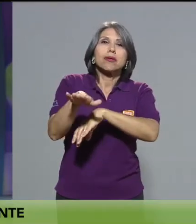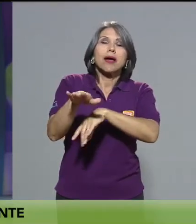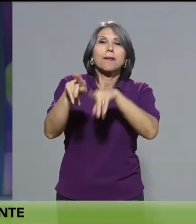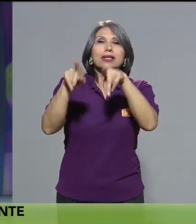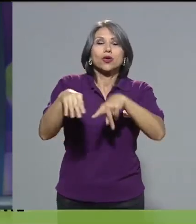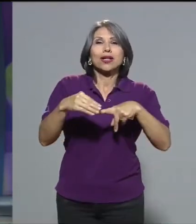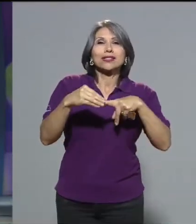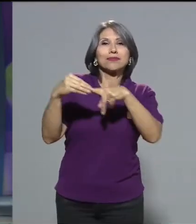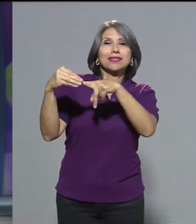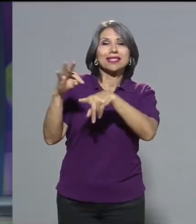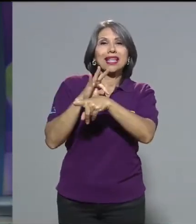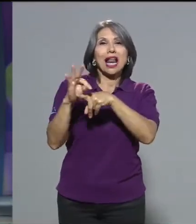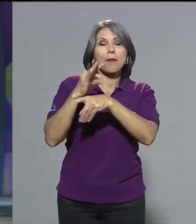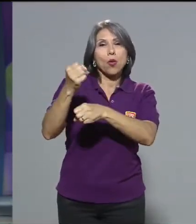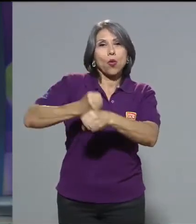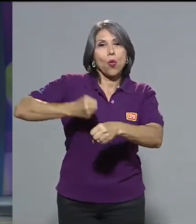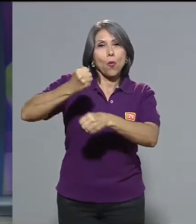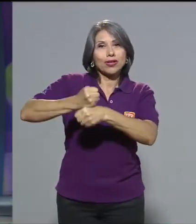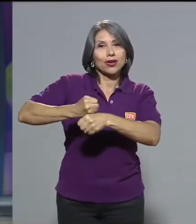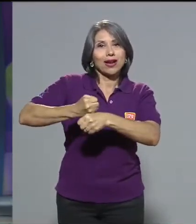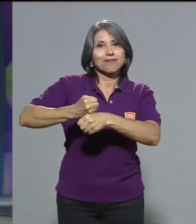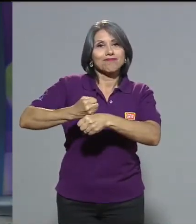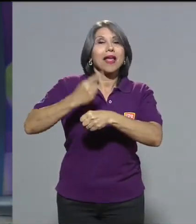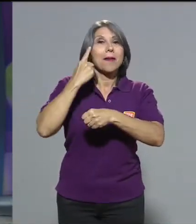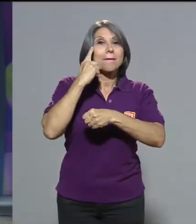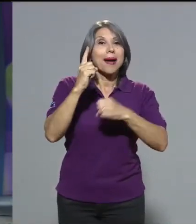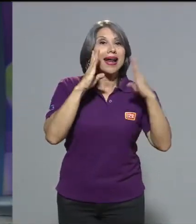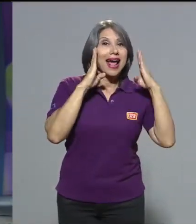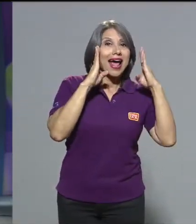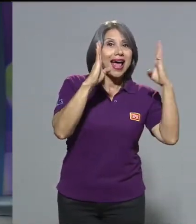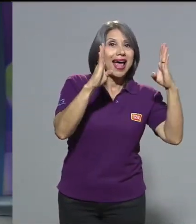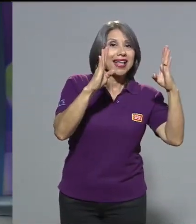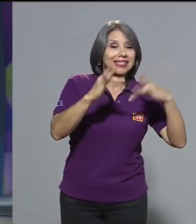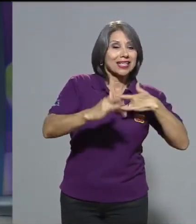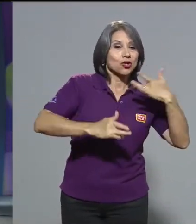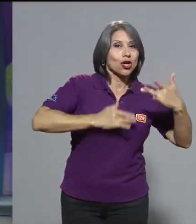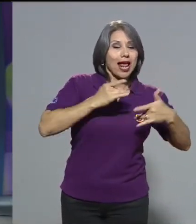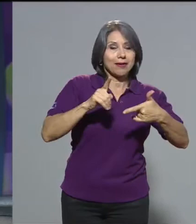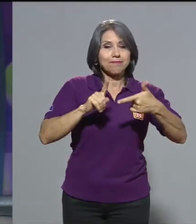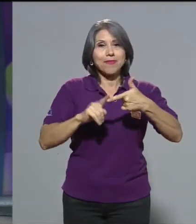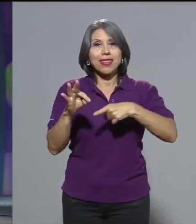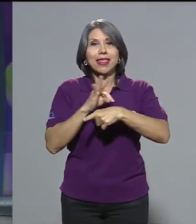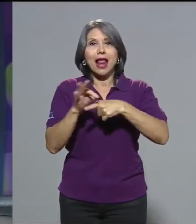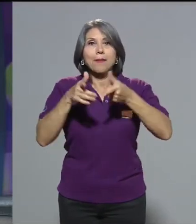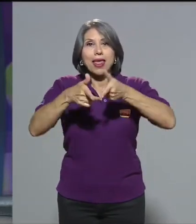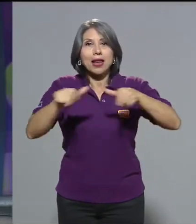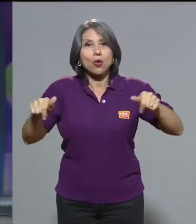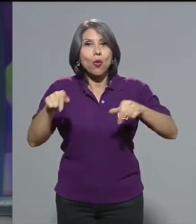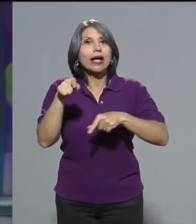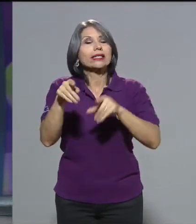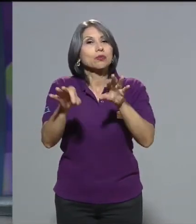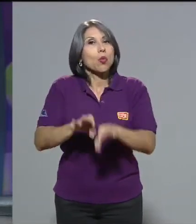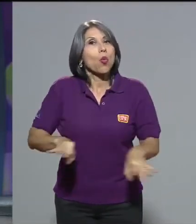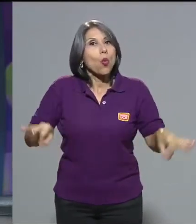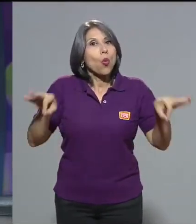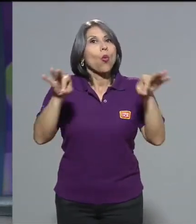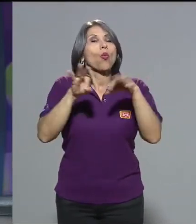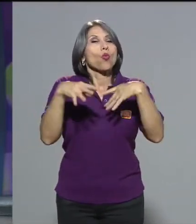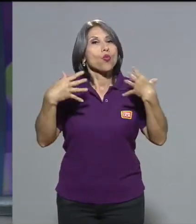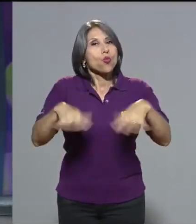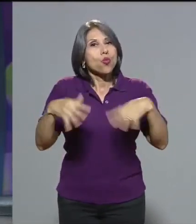terapia ocupacional para que le trate la parte sensorial, en terapia de lenguaje, que es importantísima, ¿verdad?, en autismo,